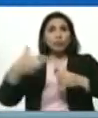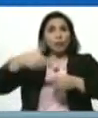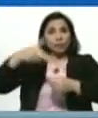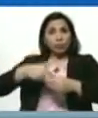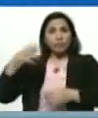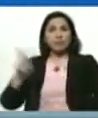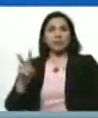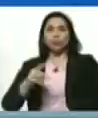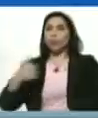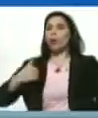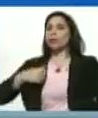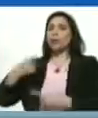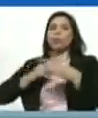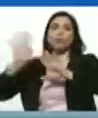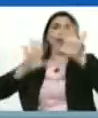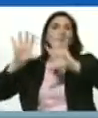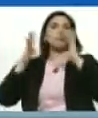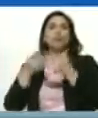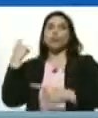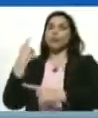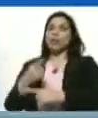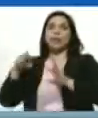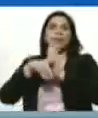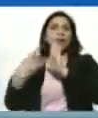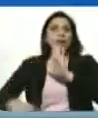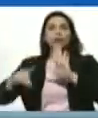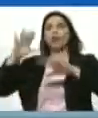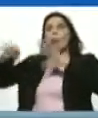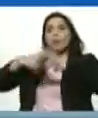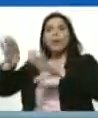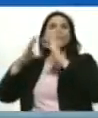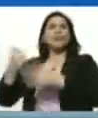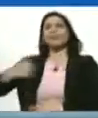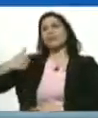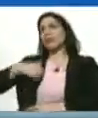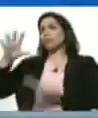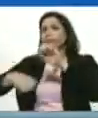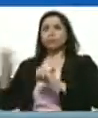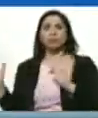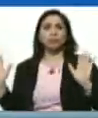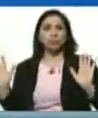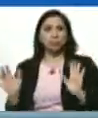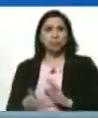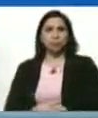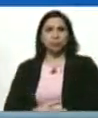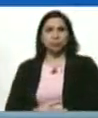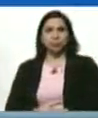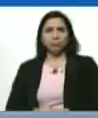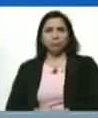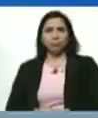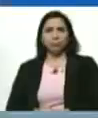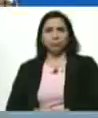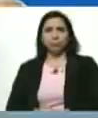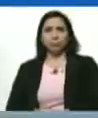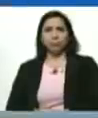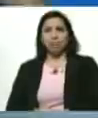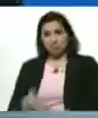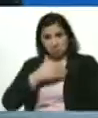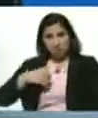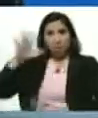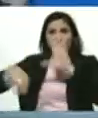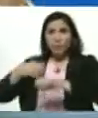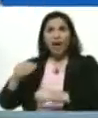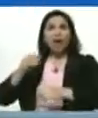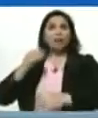venezuela como cualquier país del mundo tiene derecho a comprar en el mundo lo que quiera comprar si quiere comprar